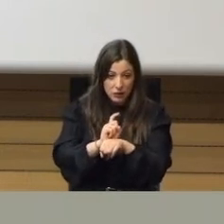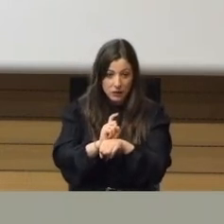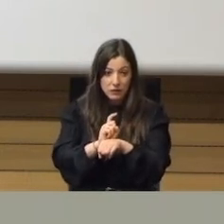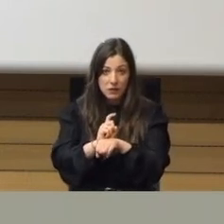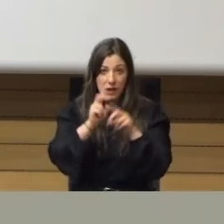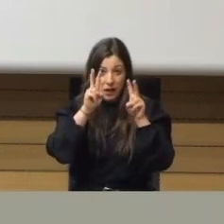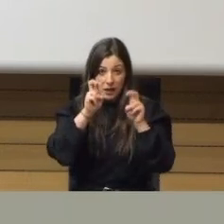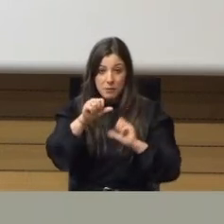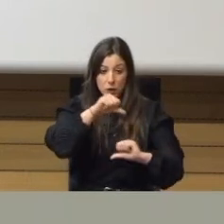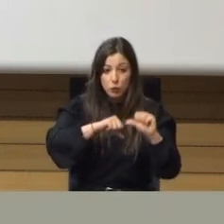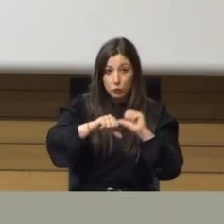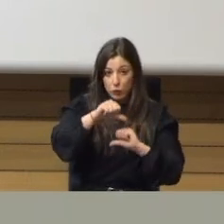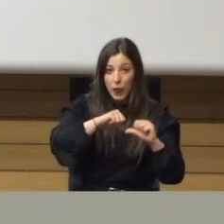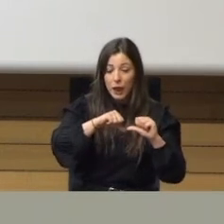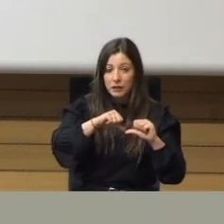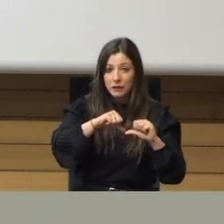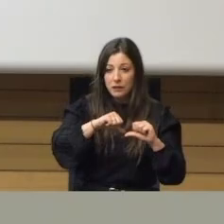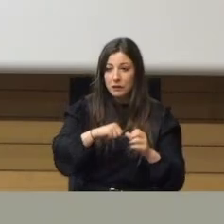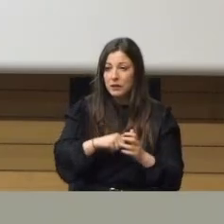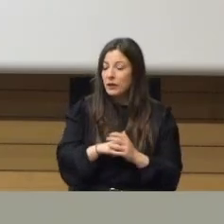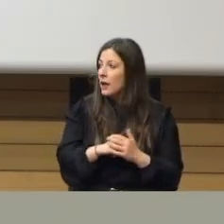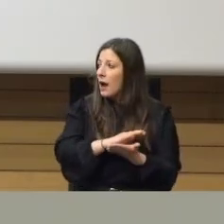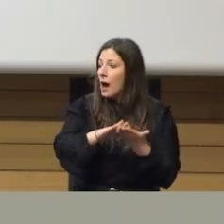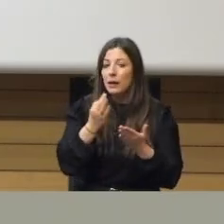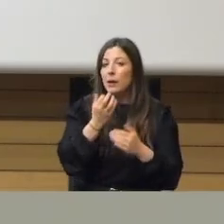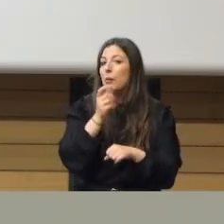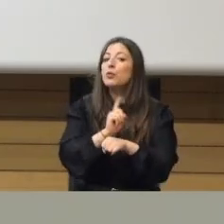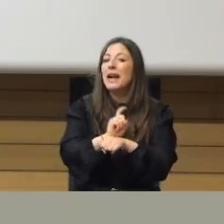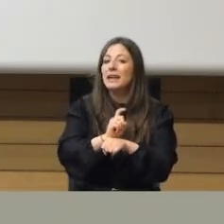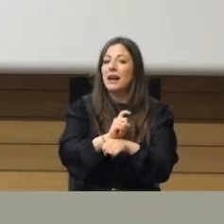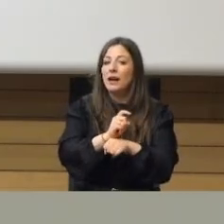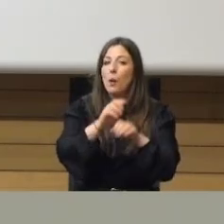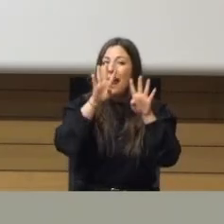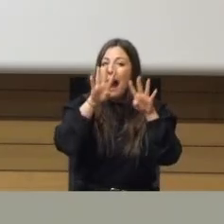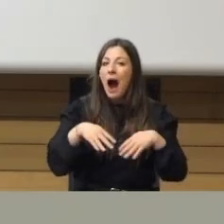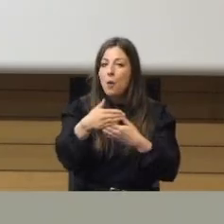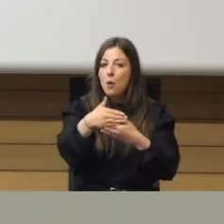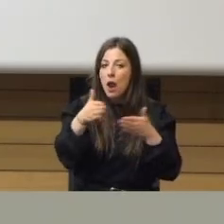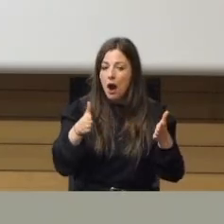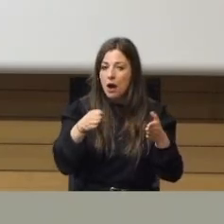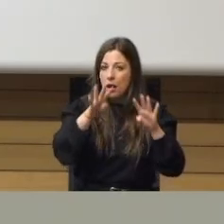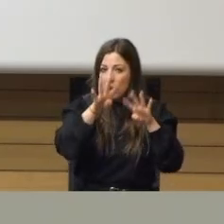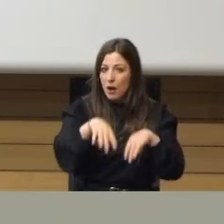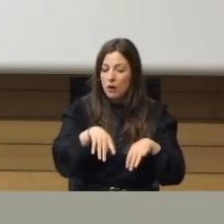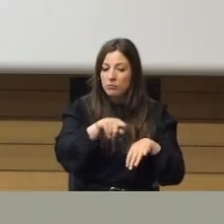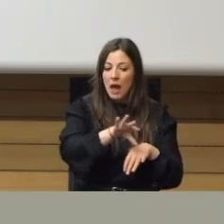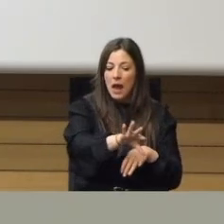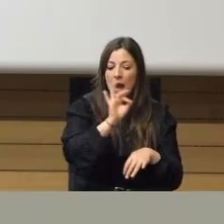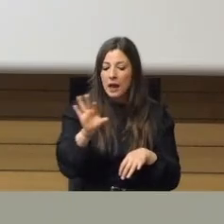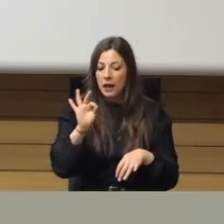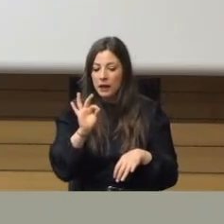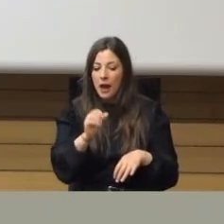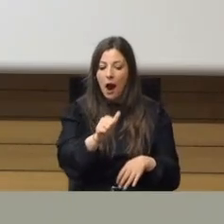sustancias nos hablan de que ponen a una rata en una jaula y le dan a elegir entre